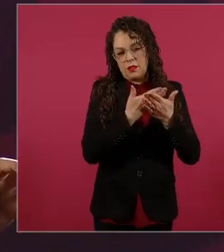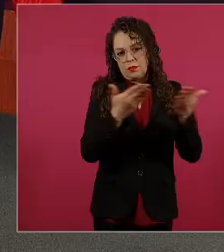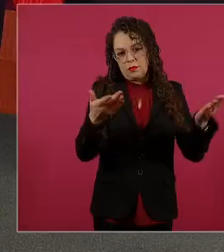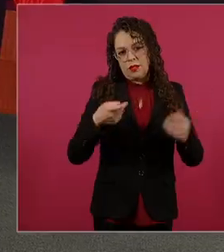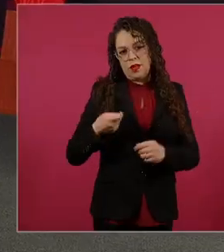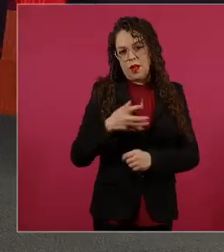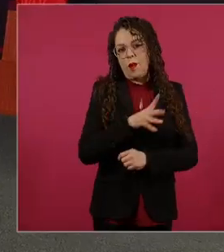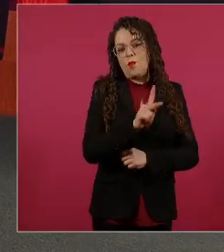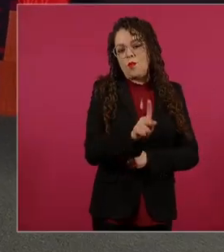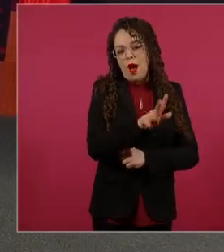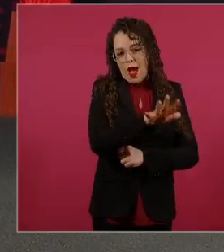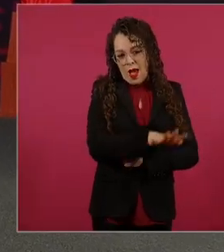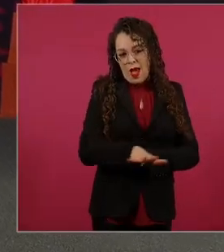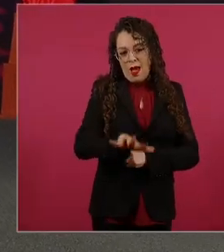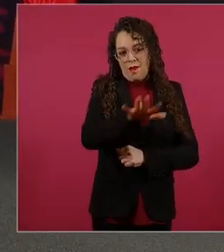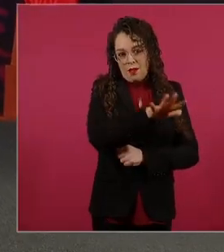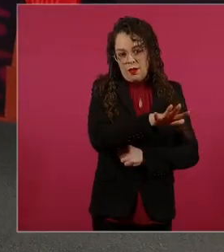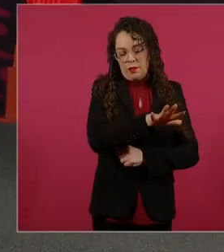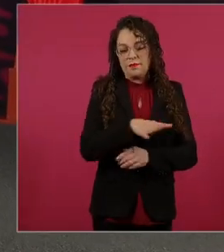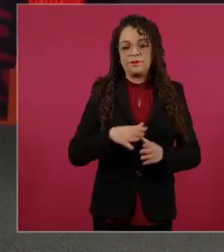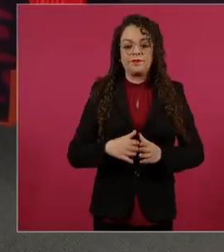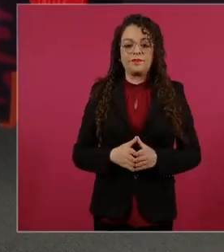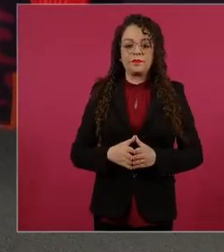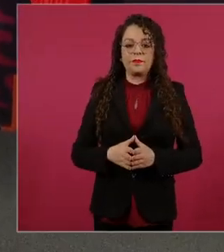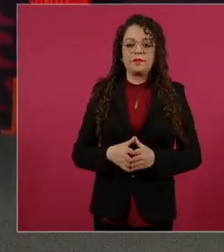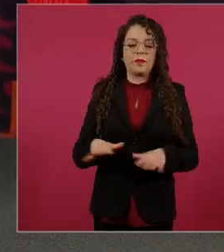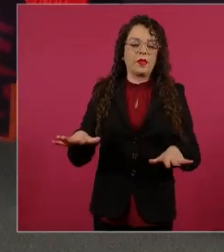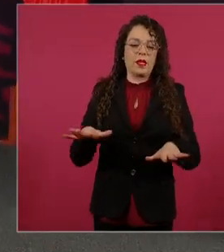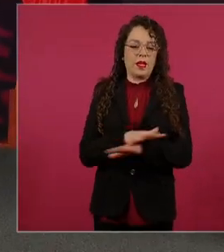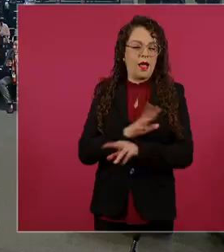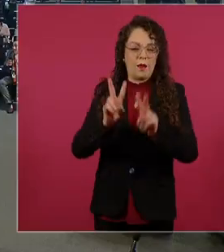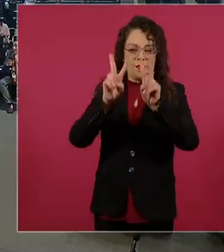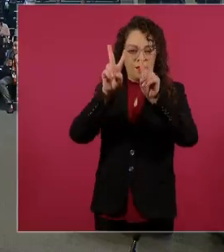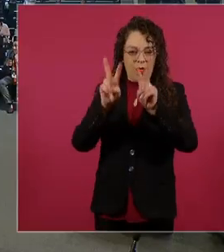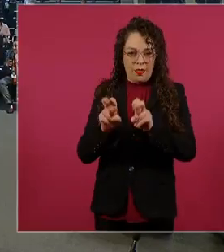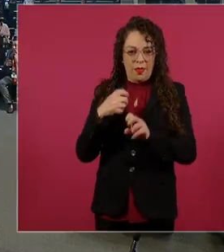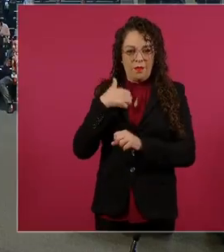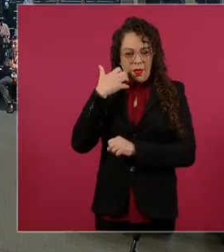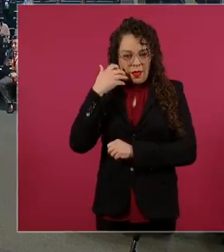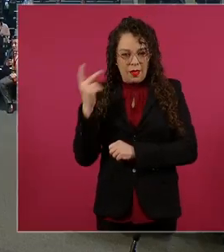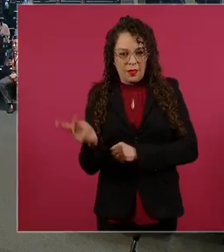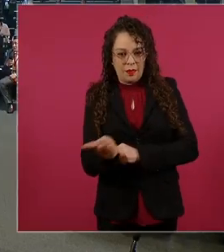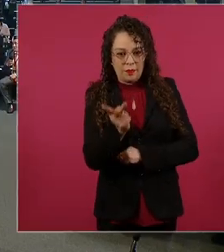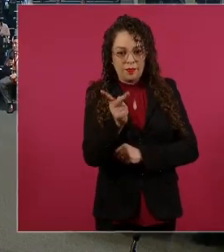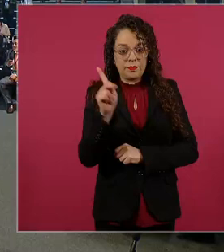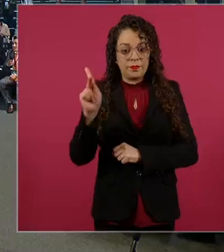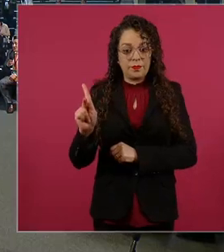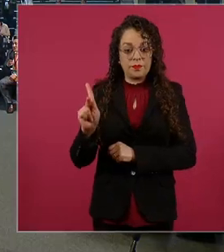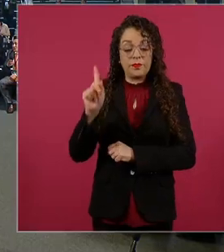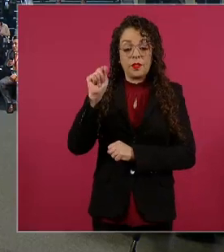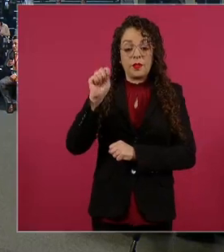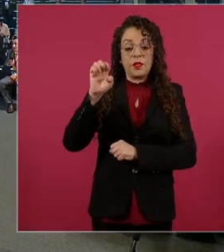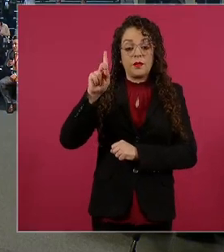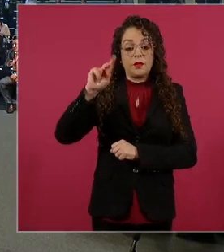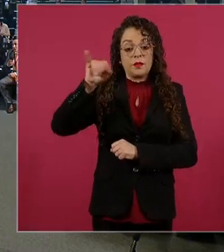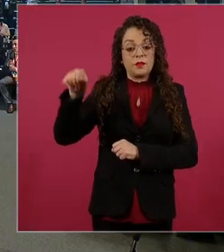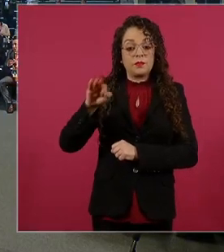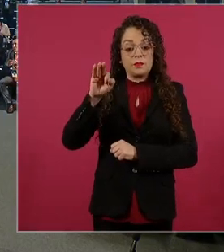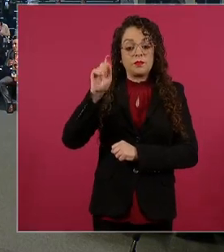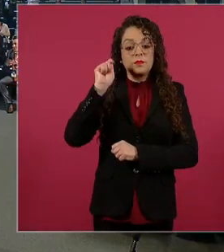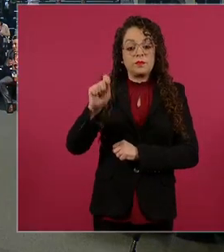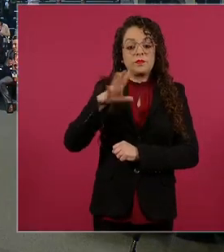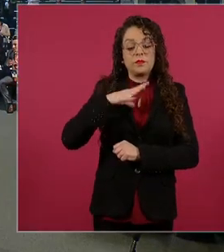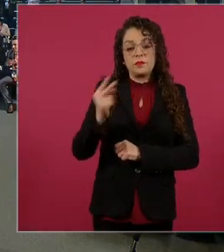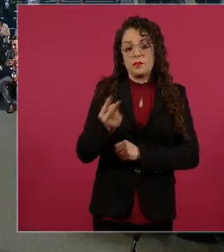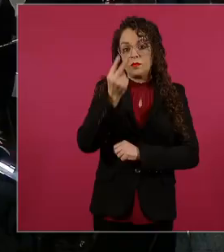Pues era lo que queríamos comentar. Camino de tema, radicalmente, ayer el Tribunal Electoral del Poder Judicial de la Federación pues confirma esta sanción en su contra, son